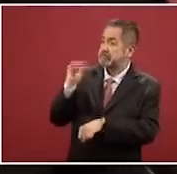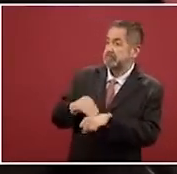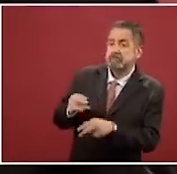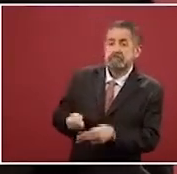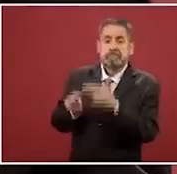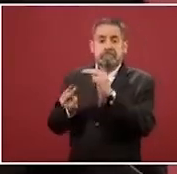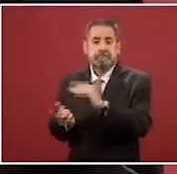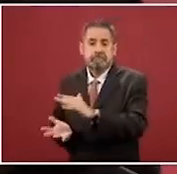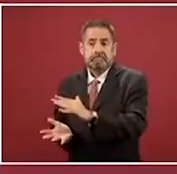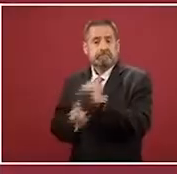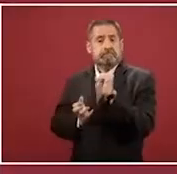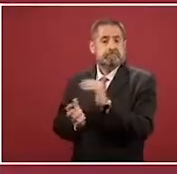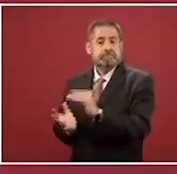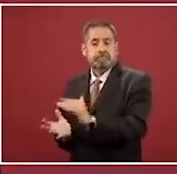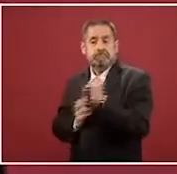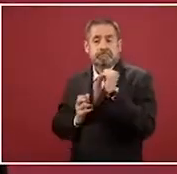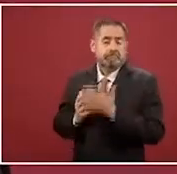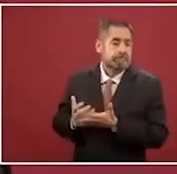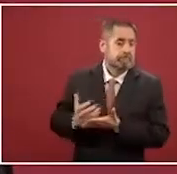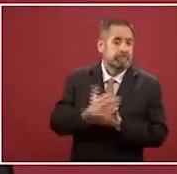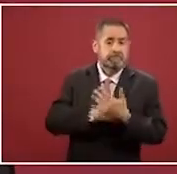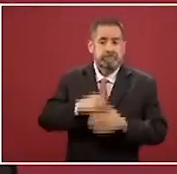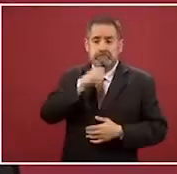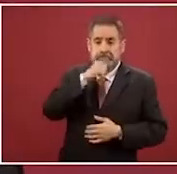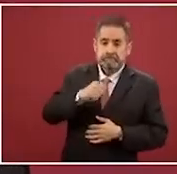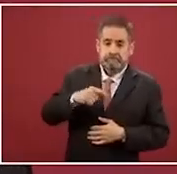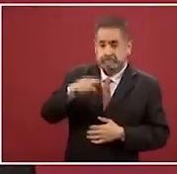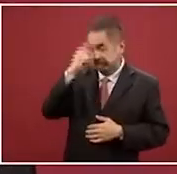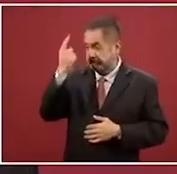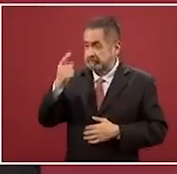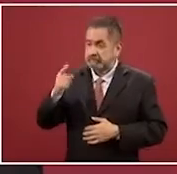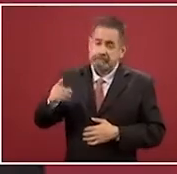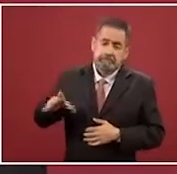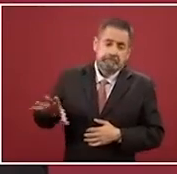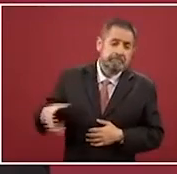podemos hacer jugosos negocios y podemos saquear,